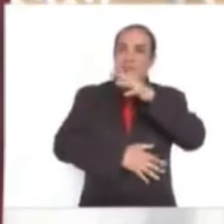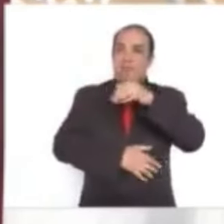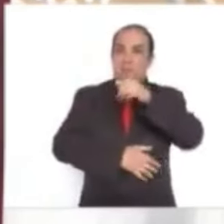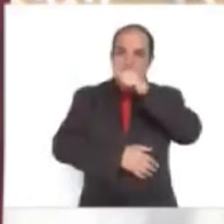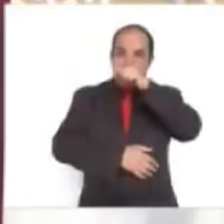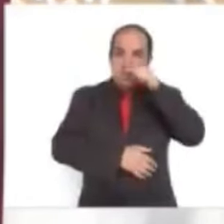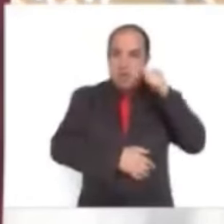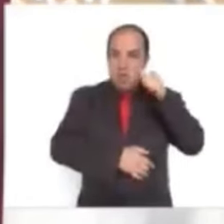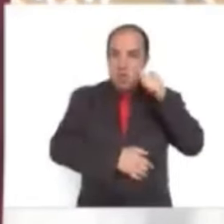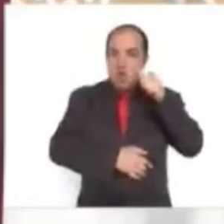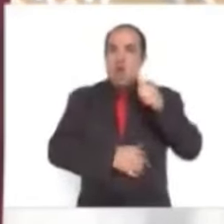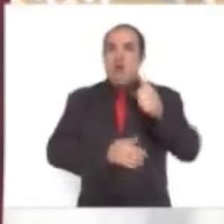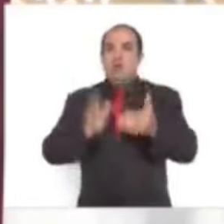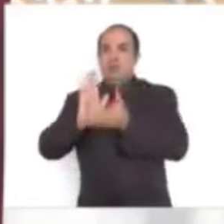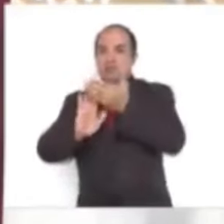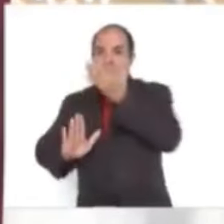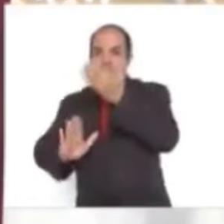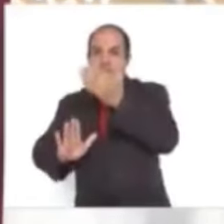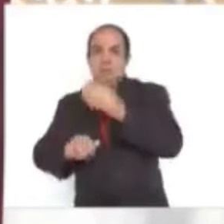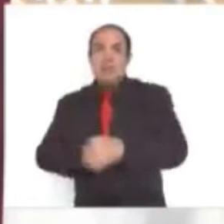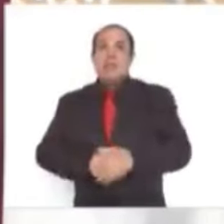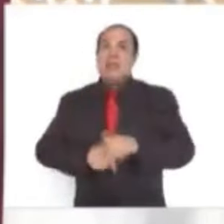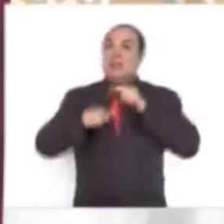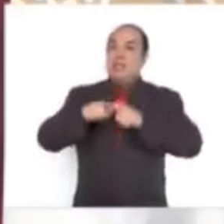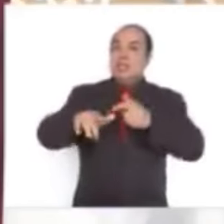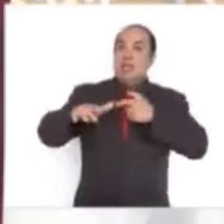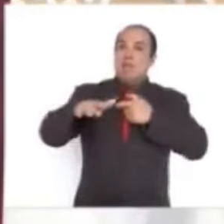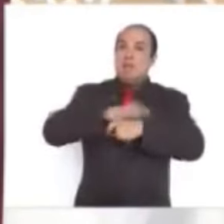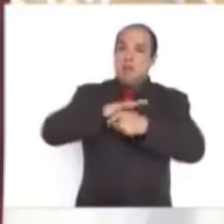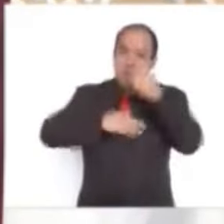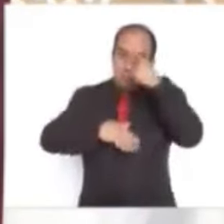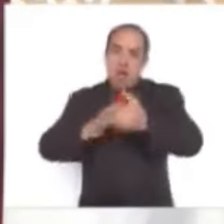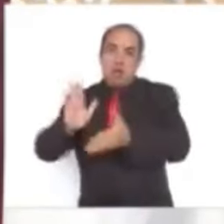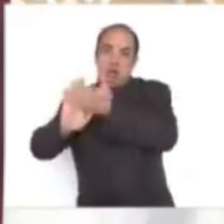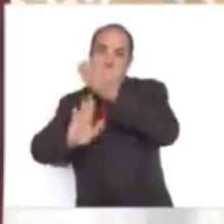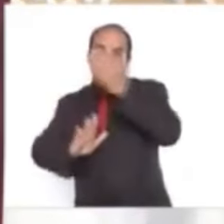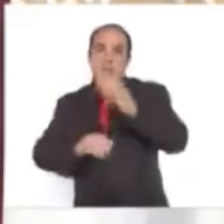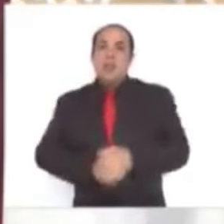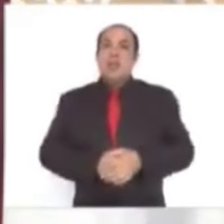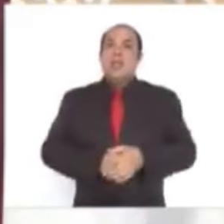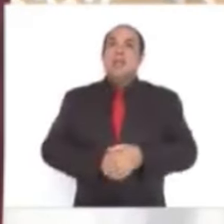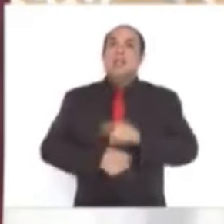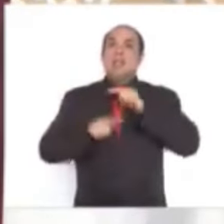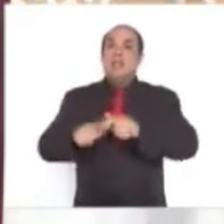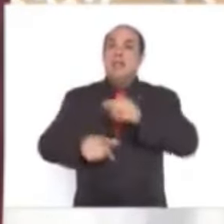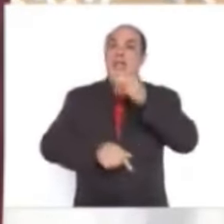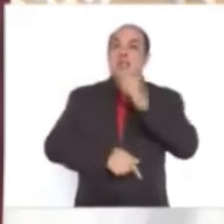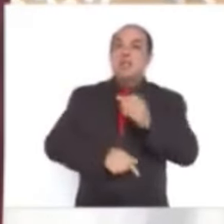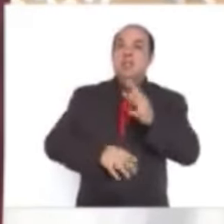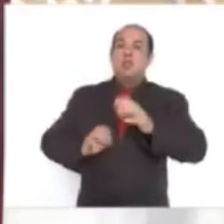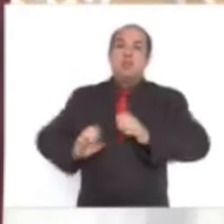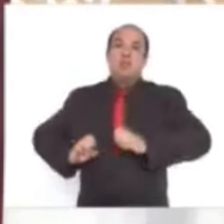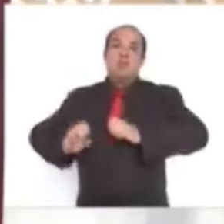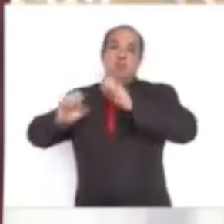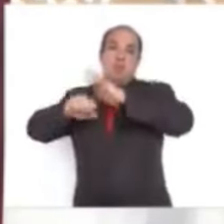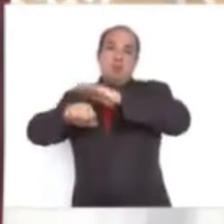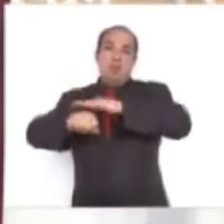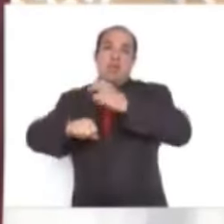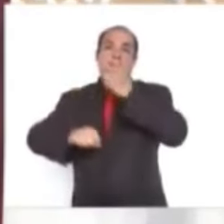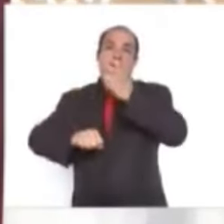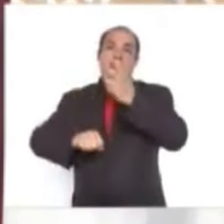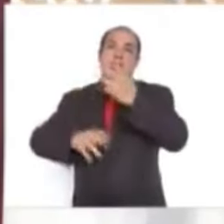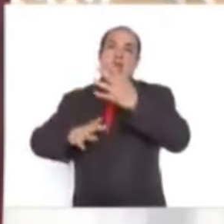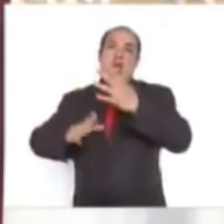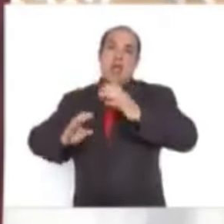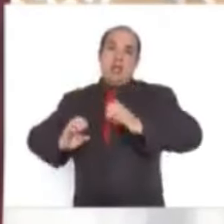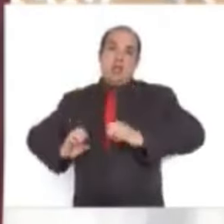corrupción inmobiliaria, se siguen autorizando pisos de más, a la torre más grande del mundo de pisos